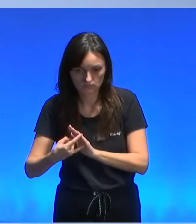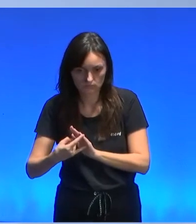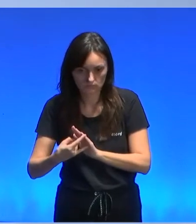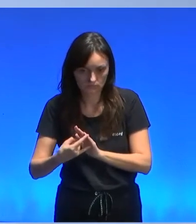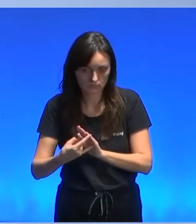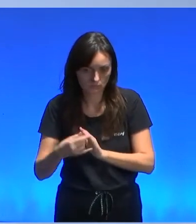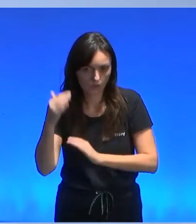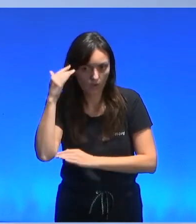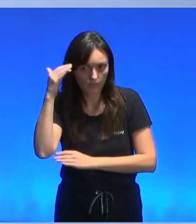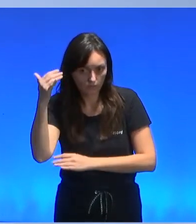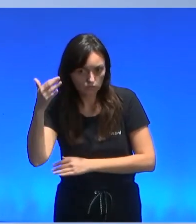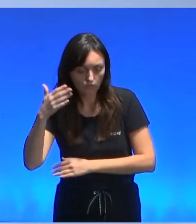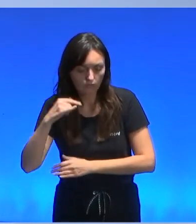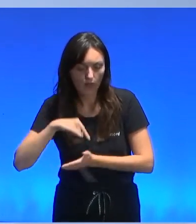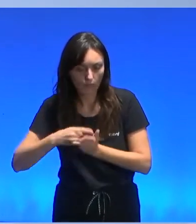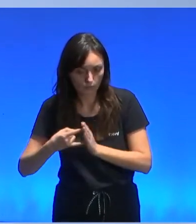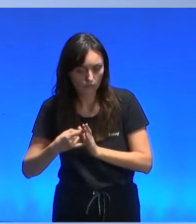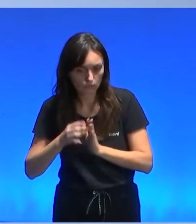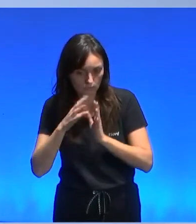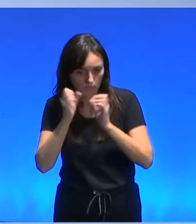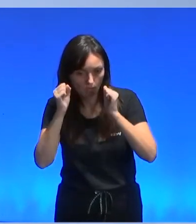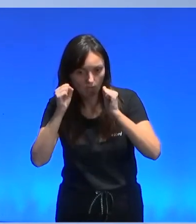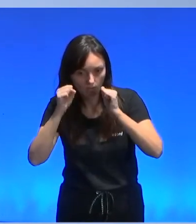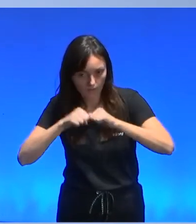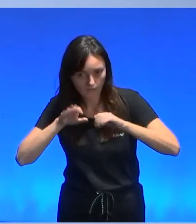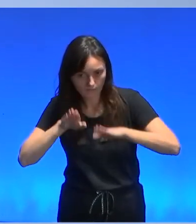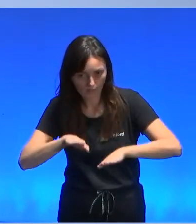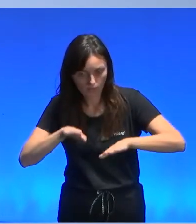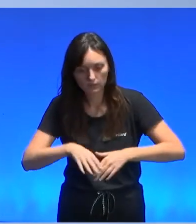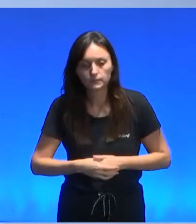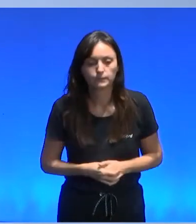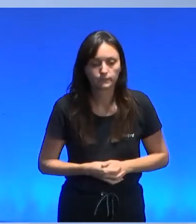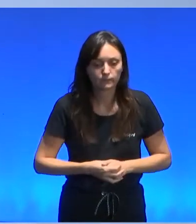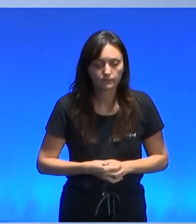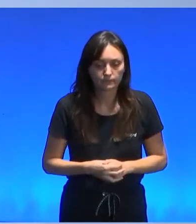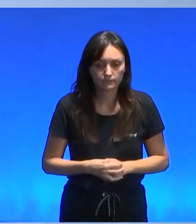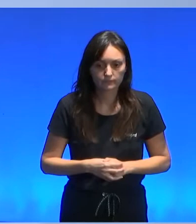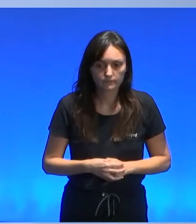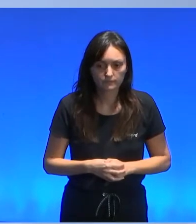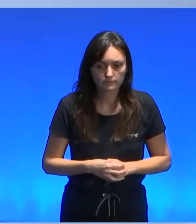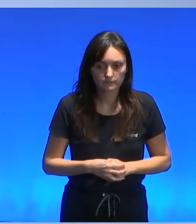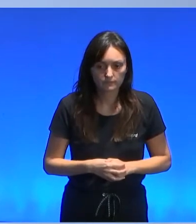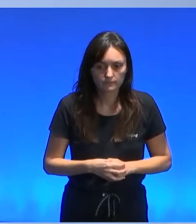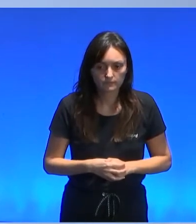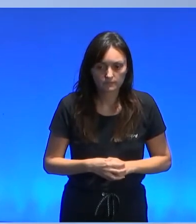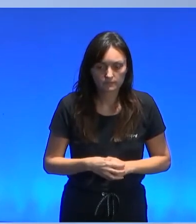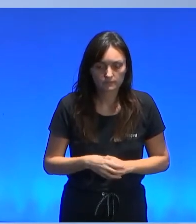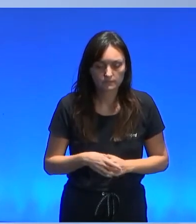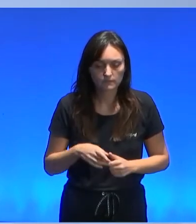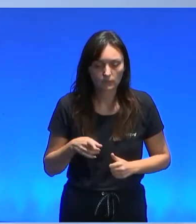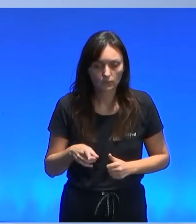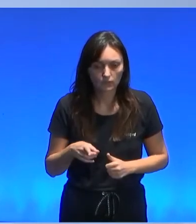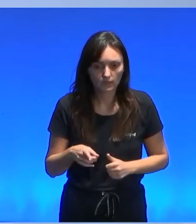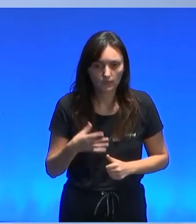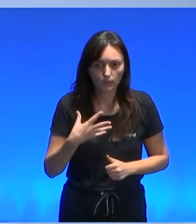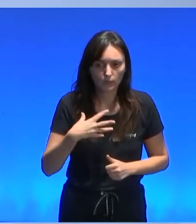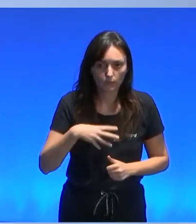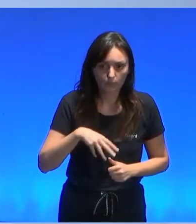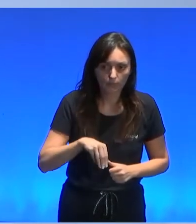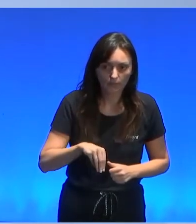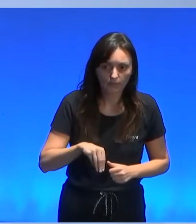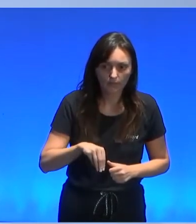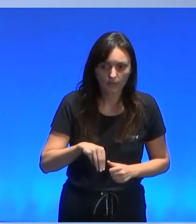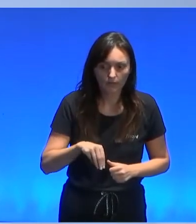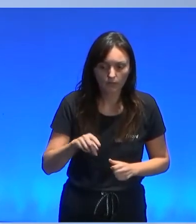la filosofía del proyecto. Y ahora digo qué significa. Porque en este caso podemos tener